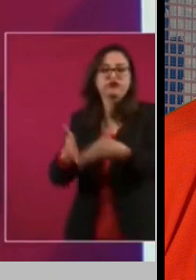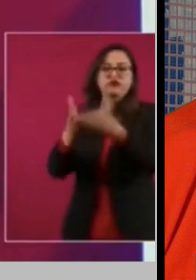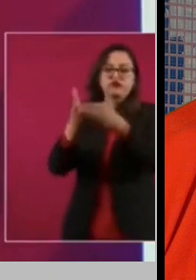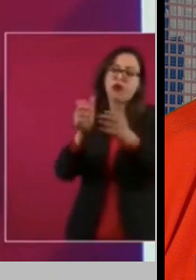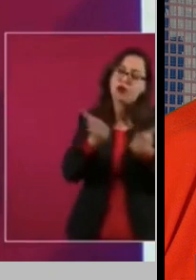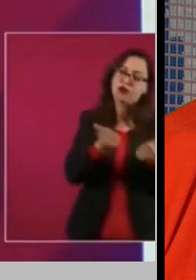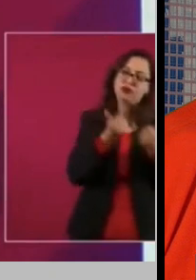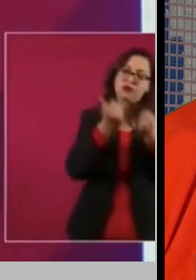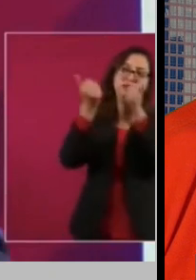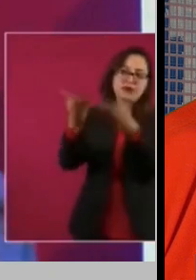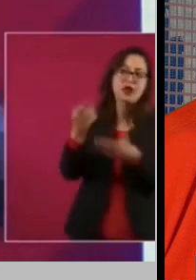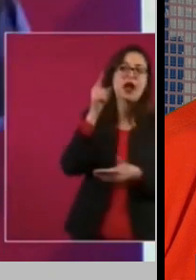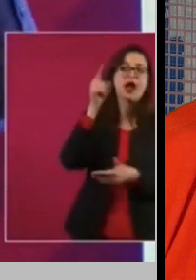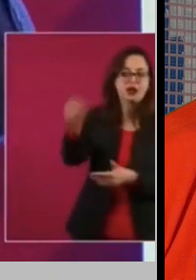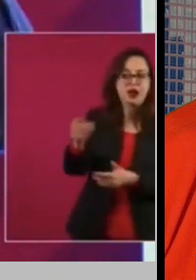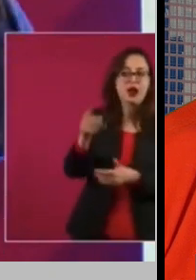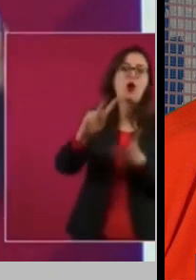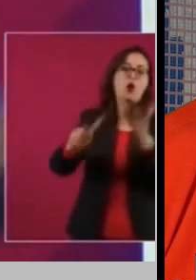¿sí?,